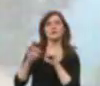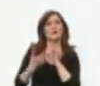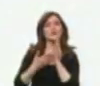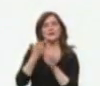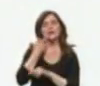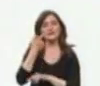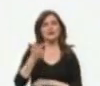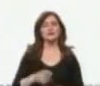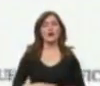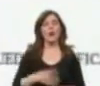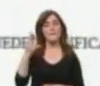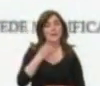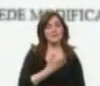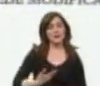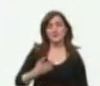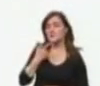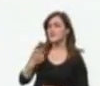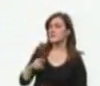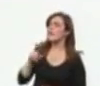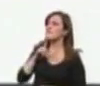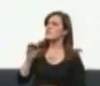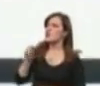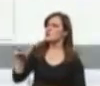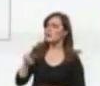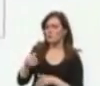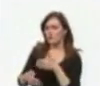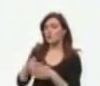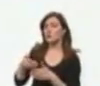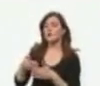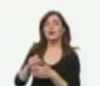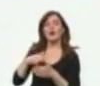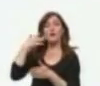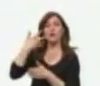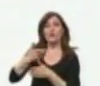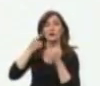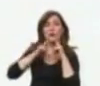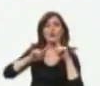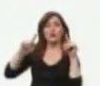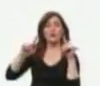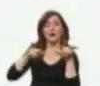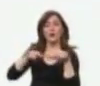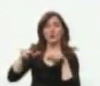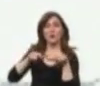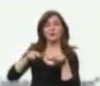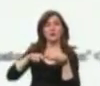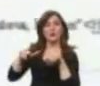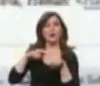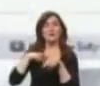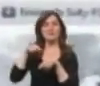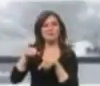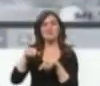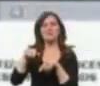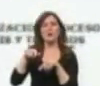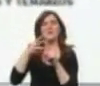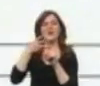ejemplo, Glass le reenvía paso a paso un tutorial de cómo modificar la fecha de publicación descargada del sitio Rincón del Vago. El